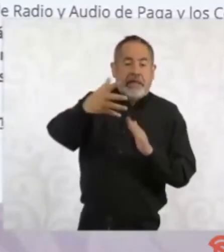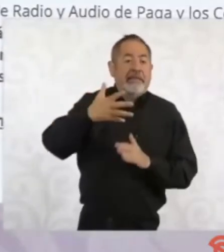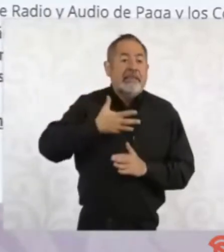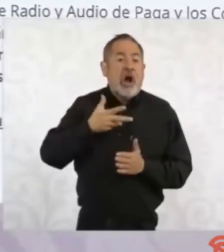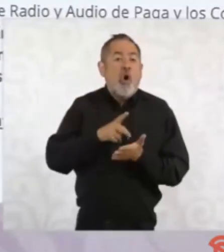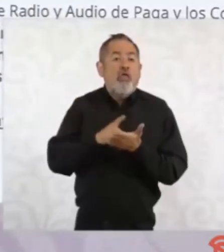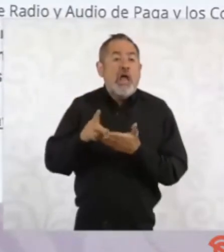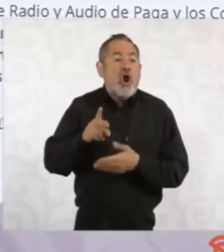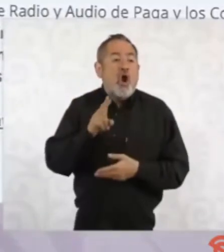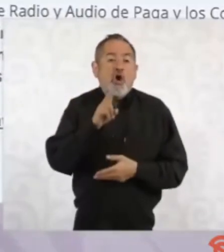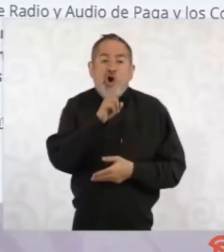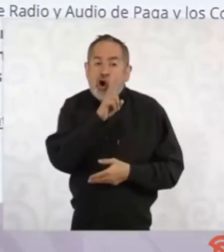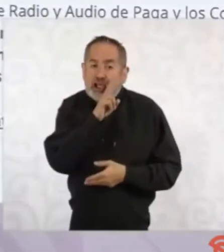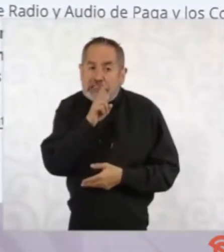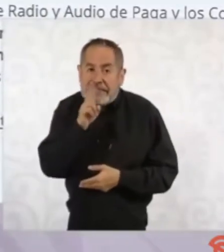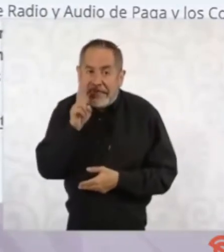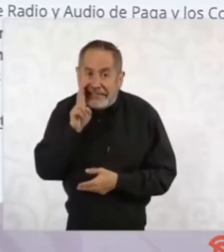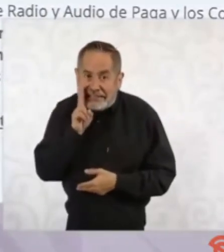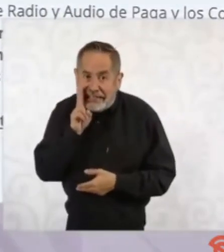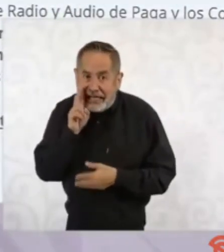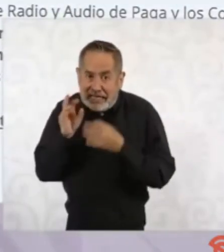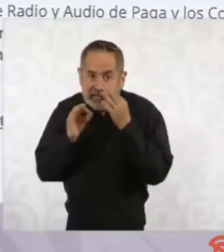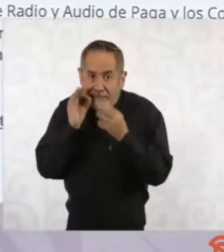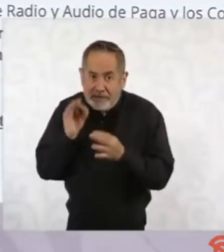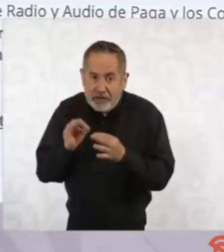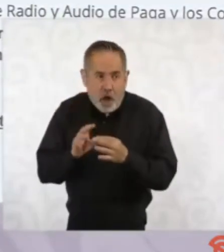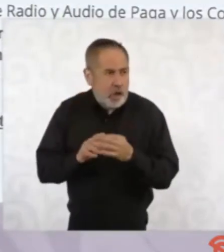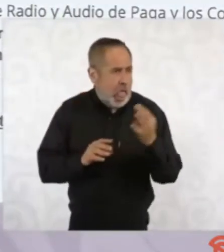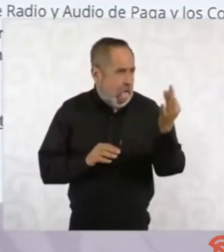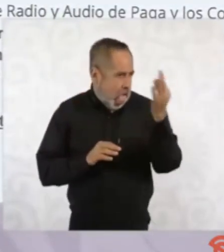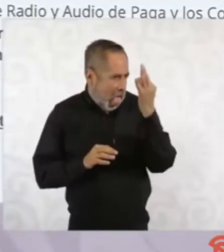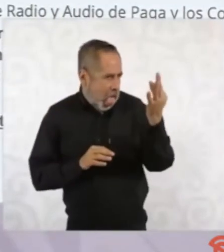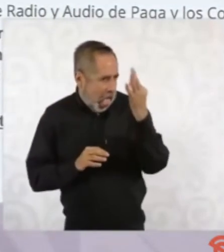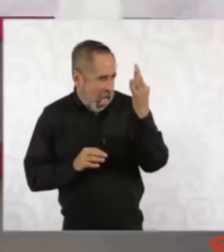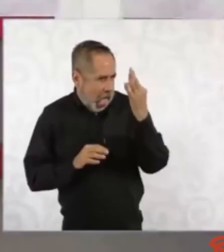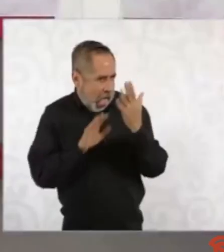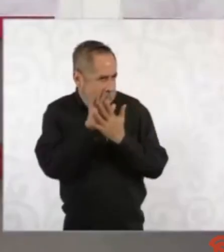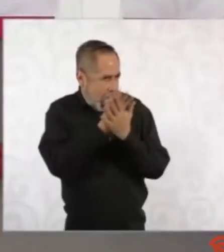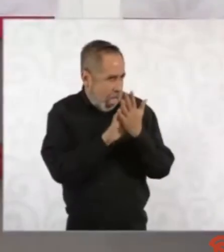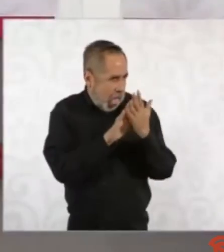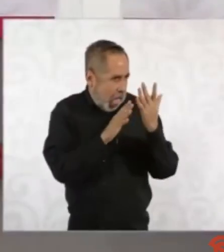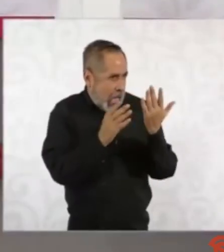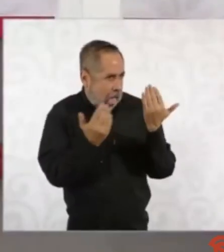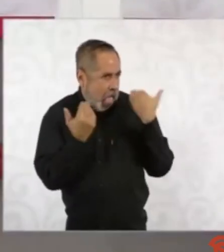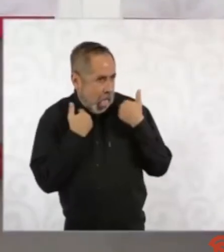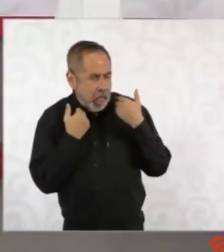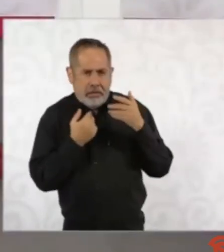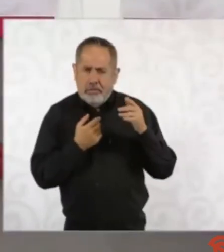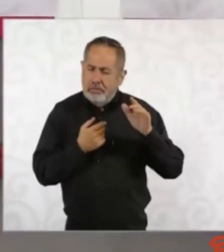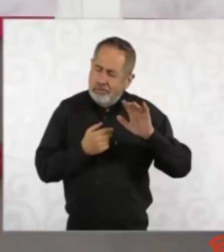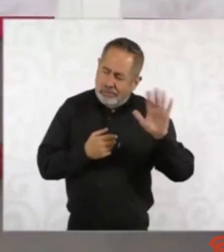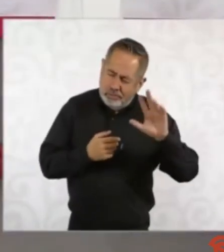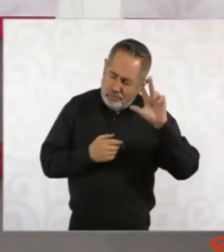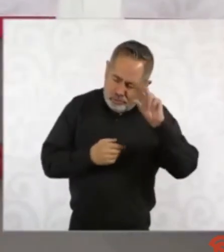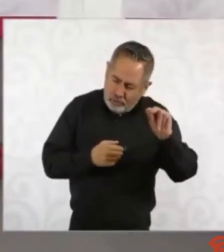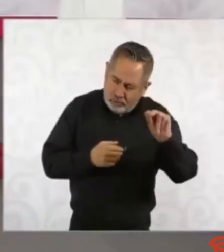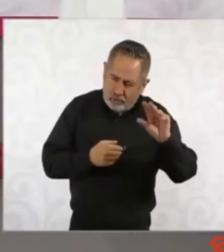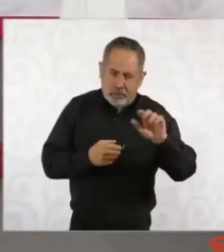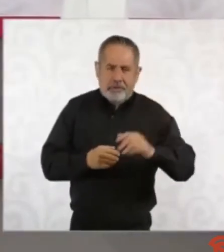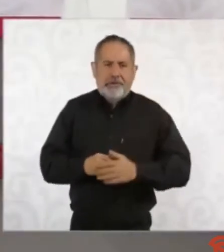poder tener información veraz y no la intención de tratar de engañar a las audiencias. Es cuanto.